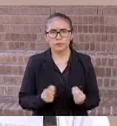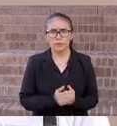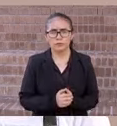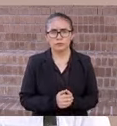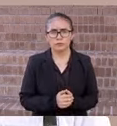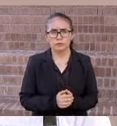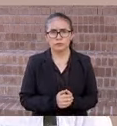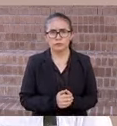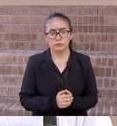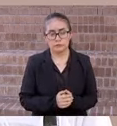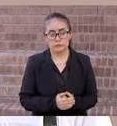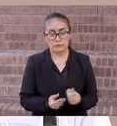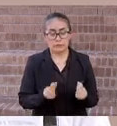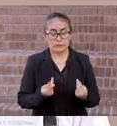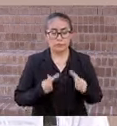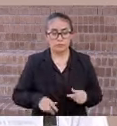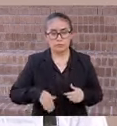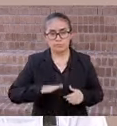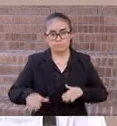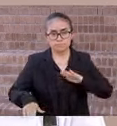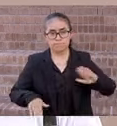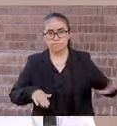perdido la vida